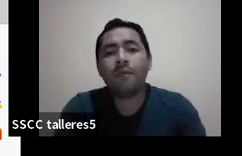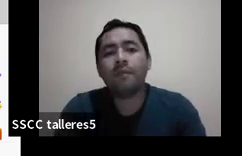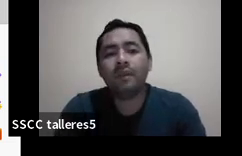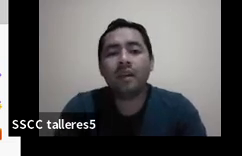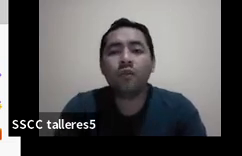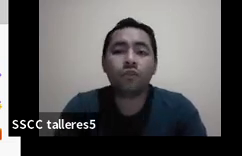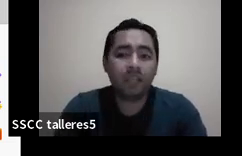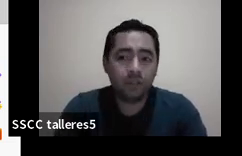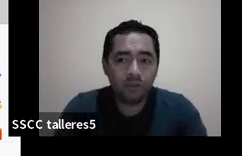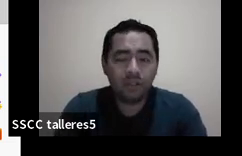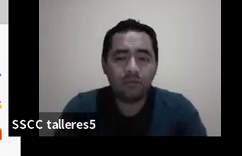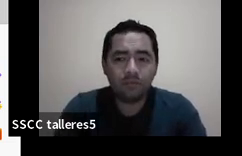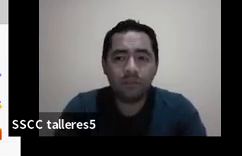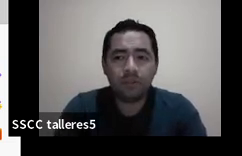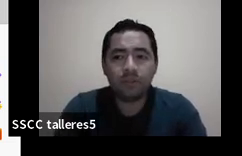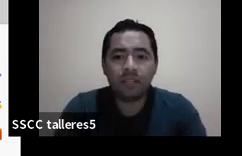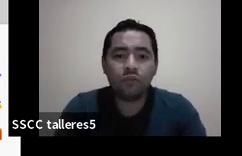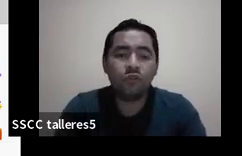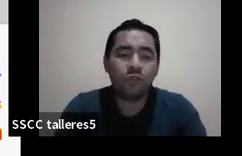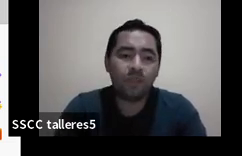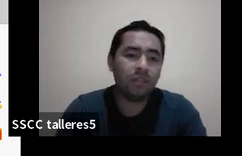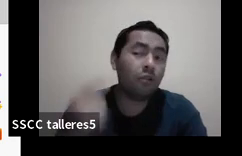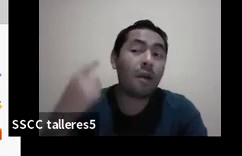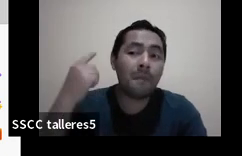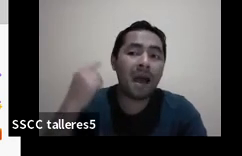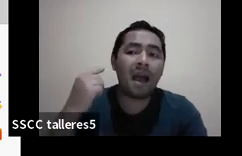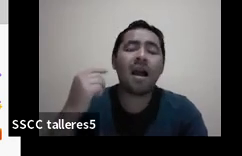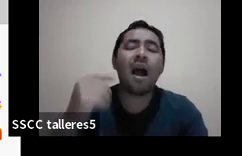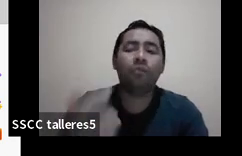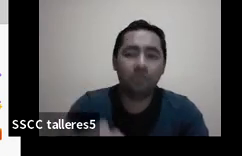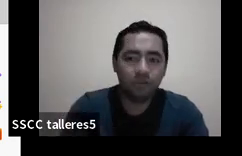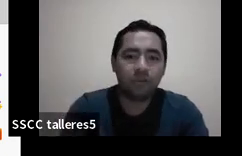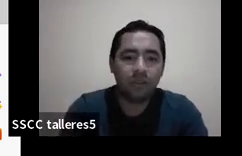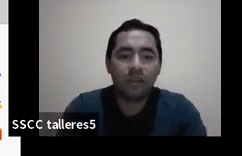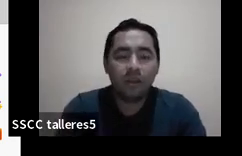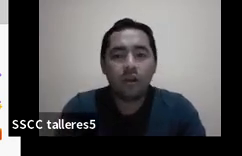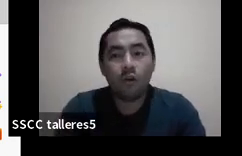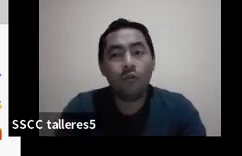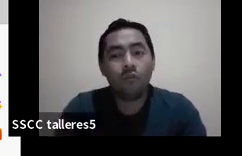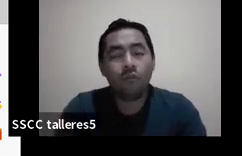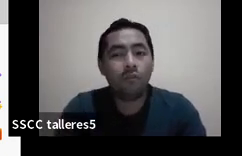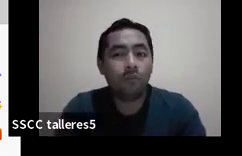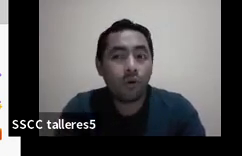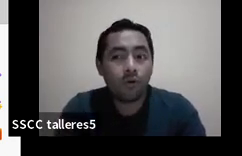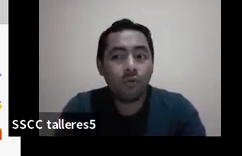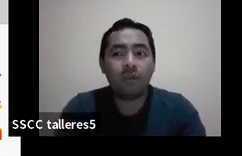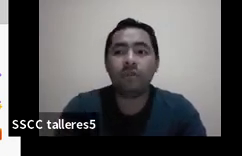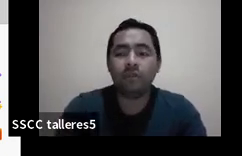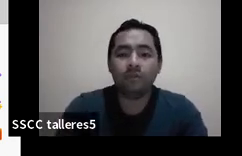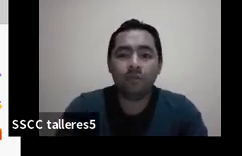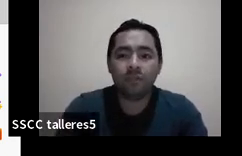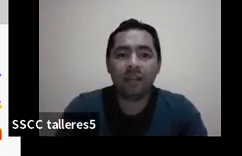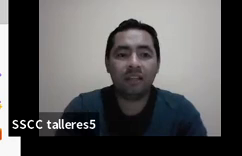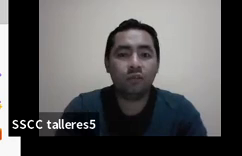o bajo, y acusia, sonido. Entonces, es un sordo que tiene una baja audición o un poco